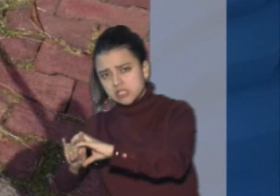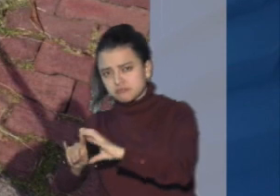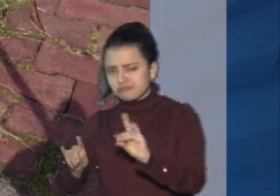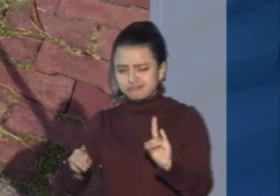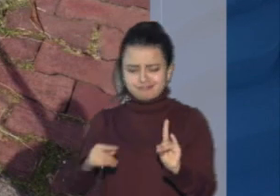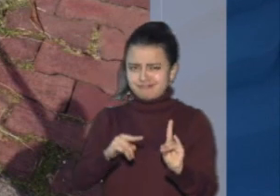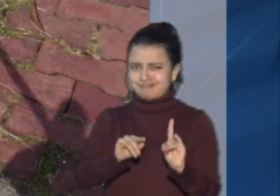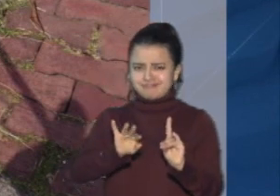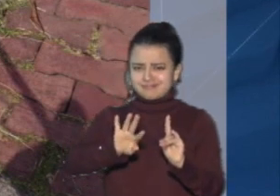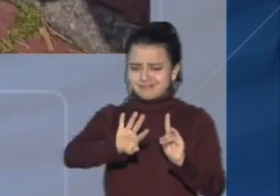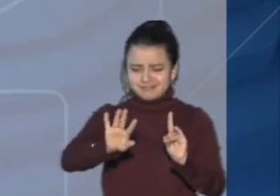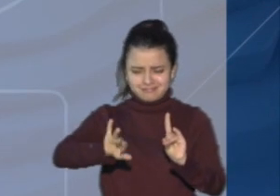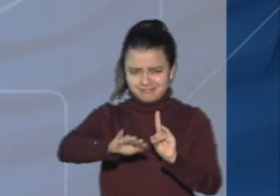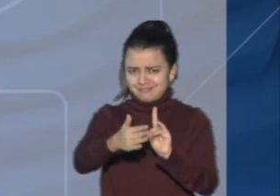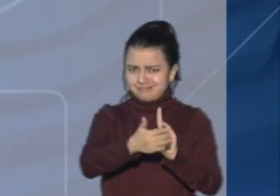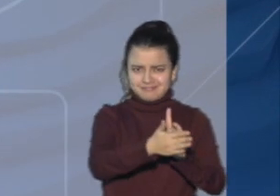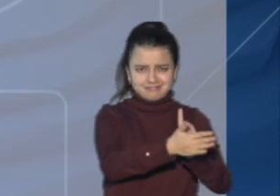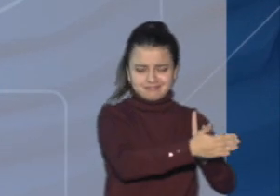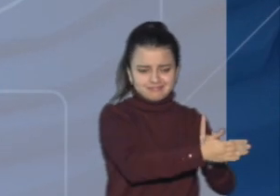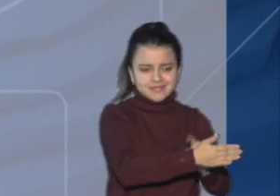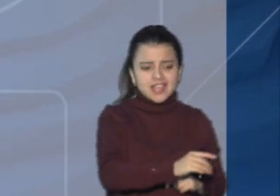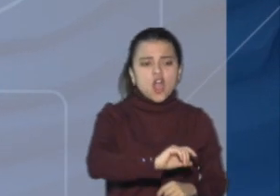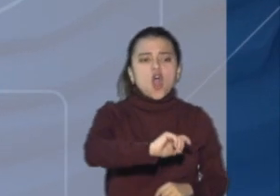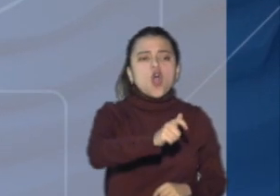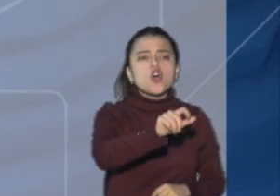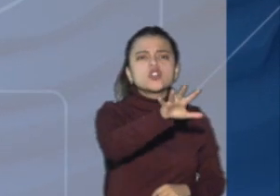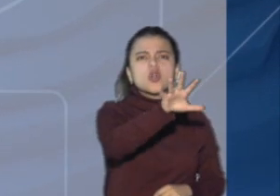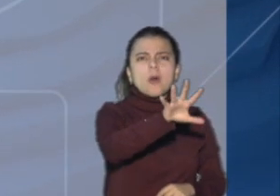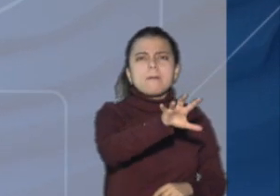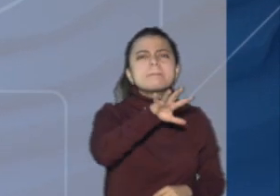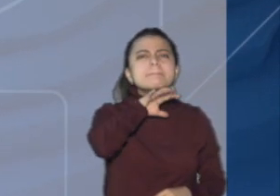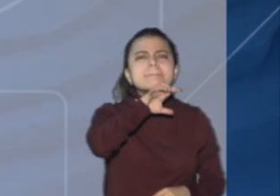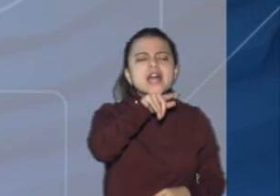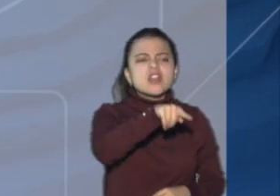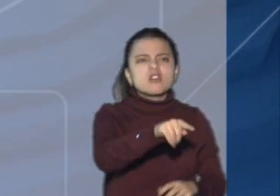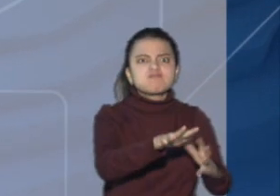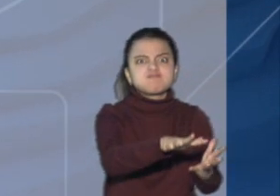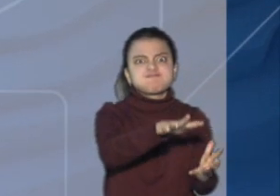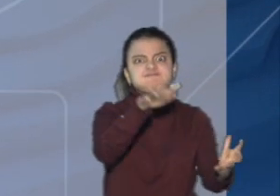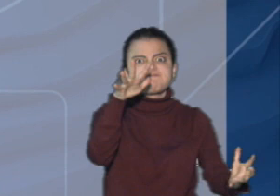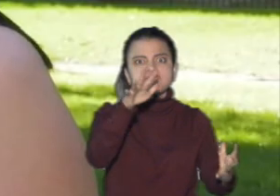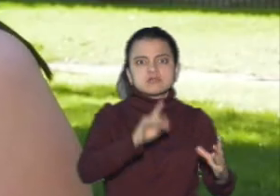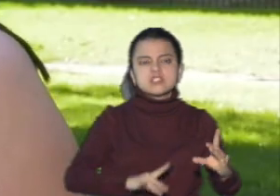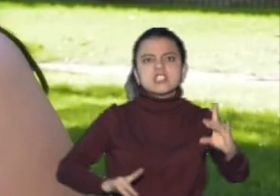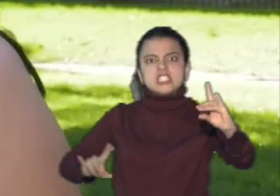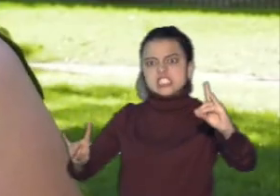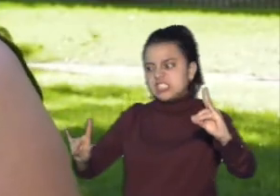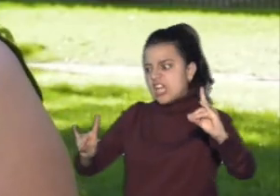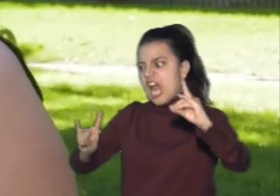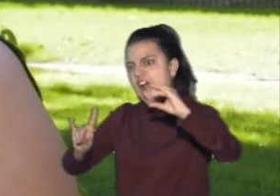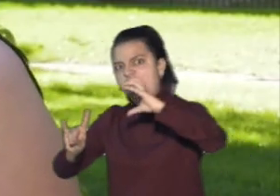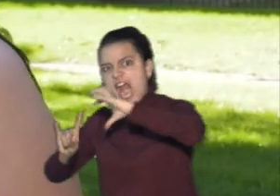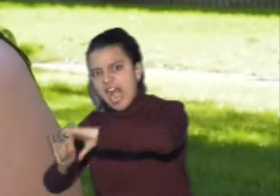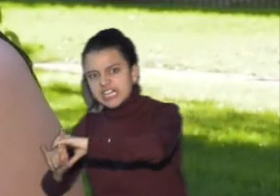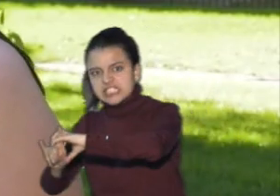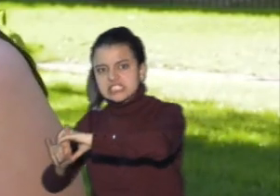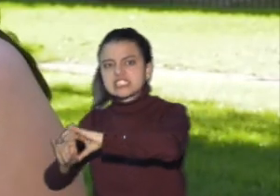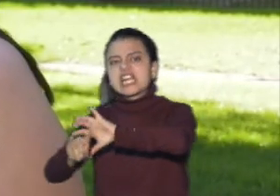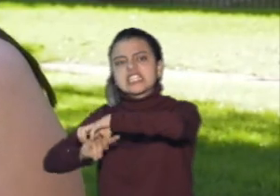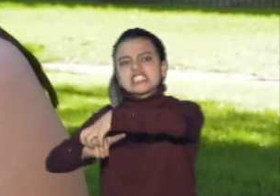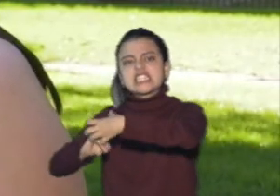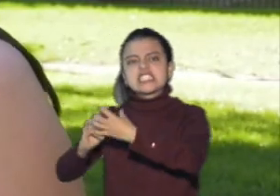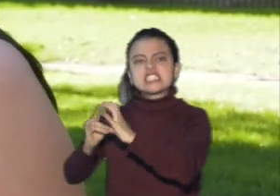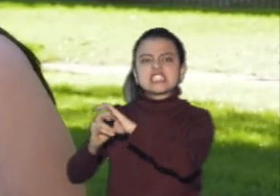sangre y que las mordidas que tenía mi perro schnauzer llamado Tato habían sido un perro muy mayor, un perro muy